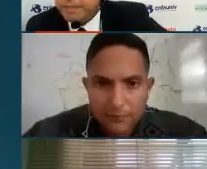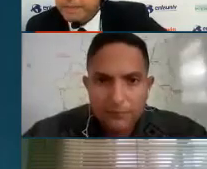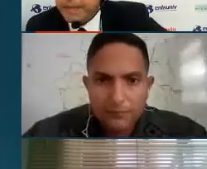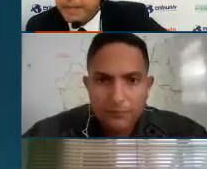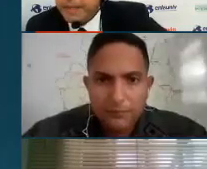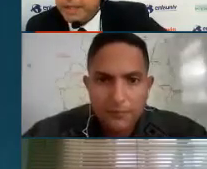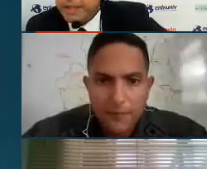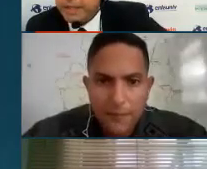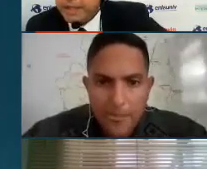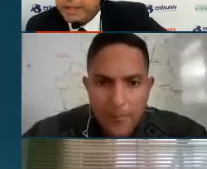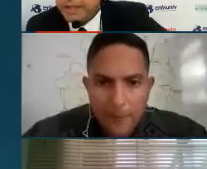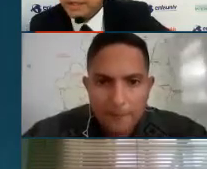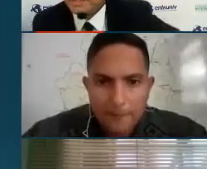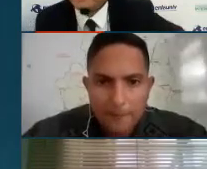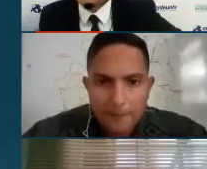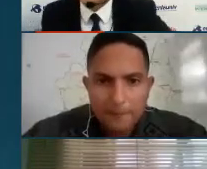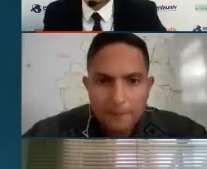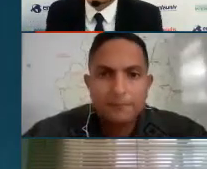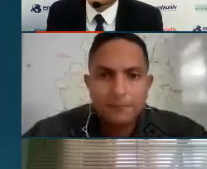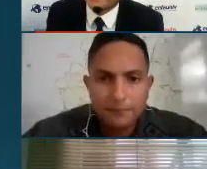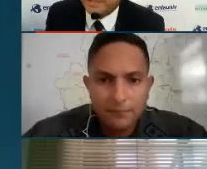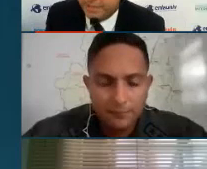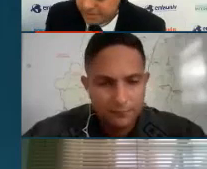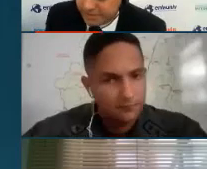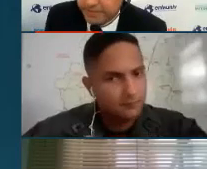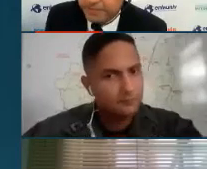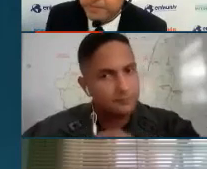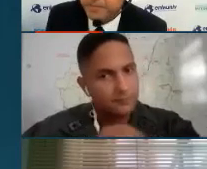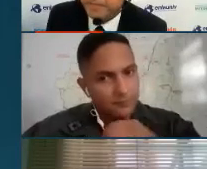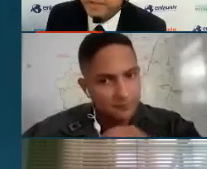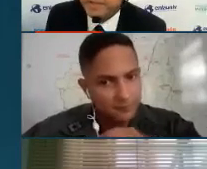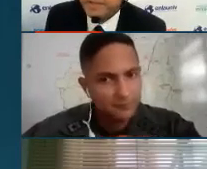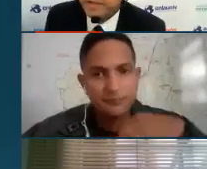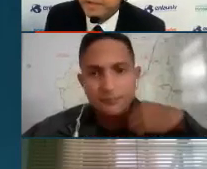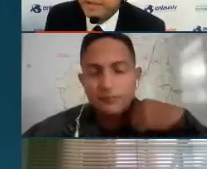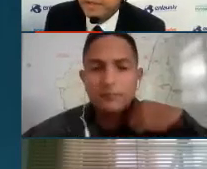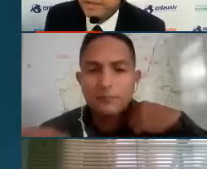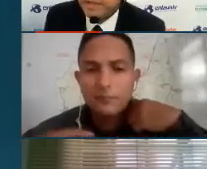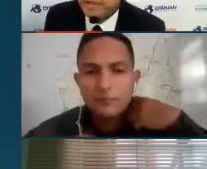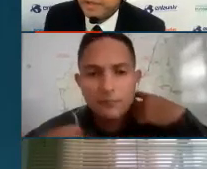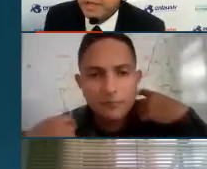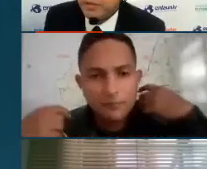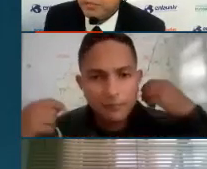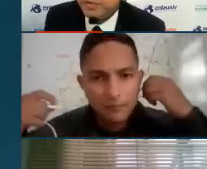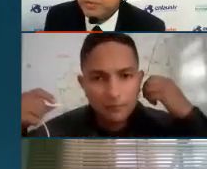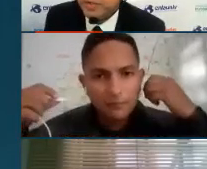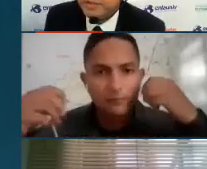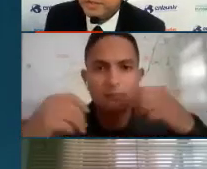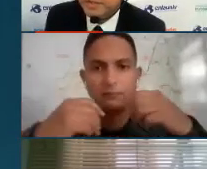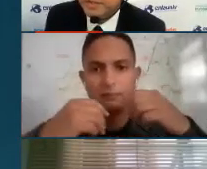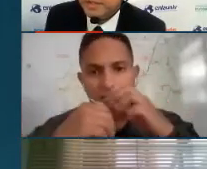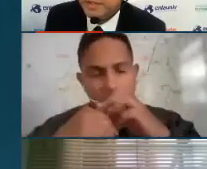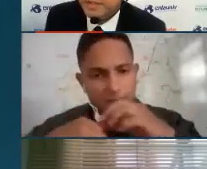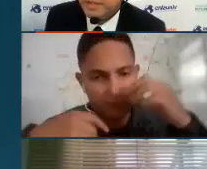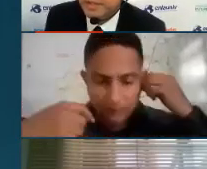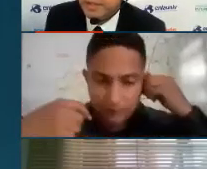doctor, aquí estoy escuchando. buenas tardes. Buenas tardes, doctor, mucho gusto. Ajá, ¿el nombre suyo